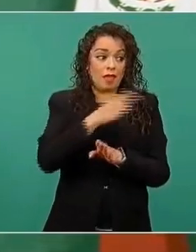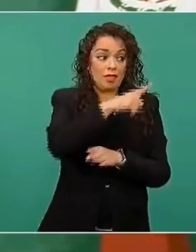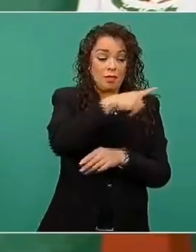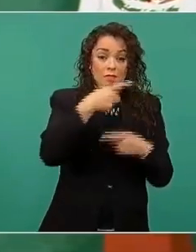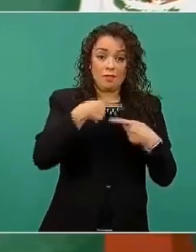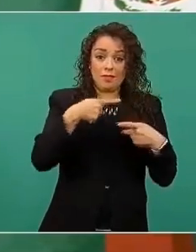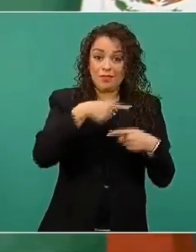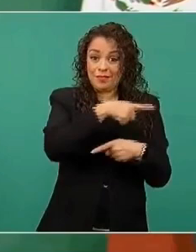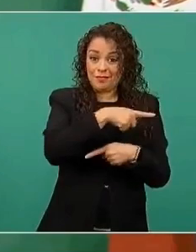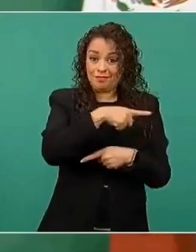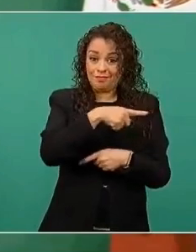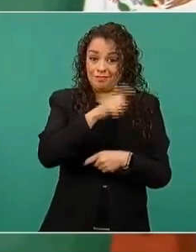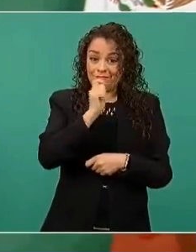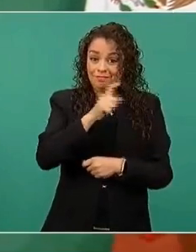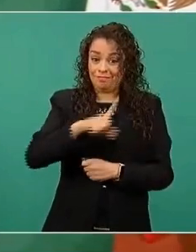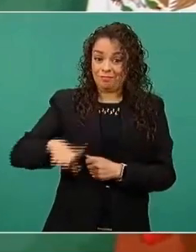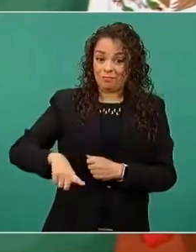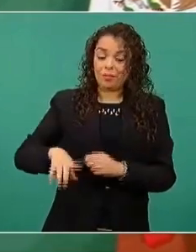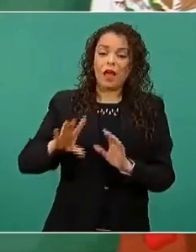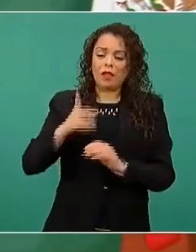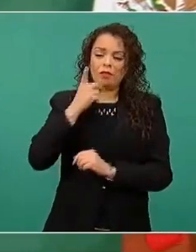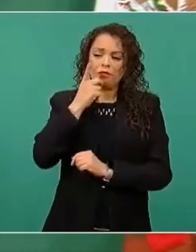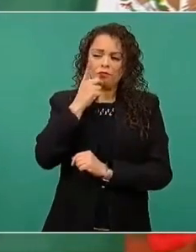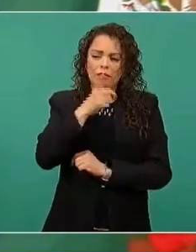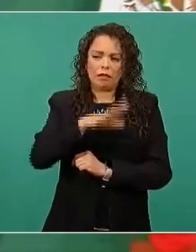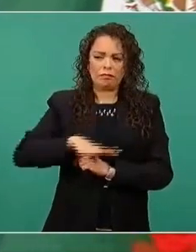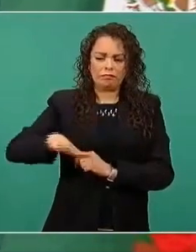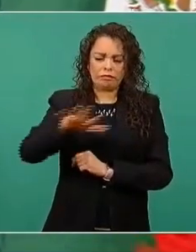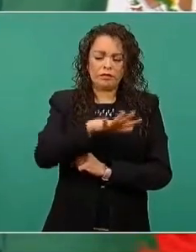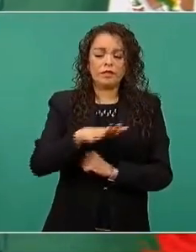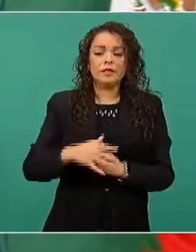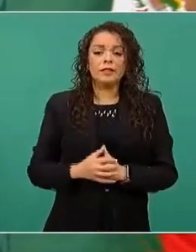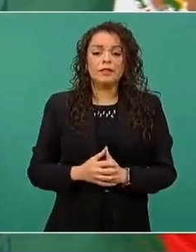que si no les quitábamos